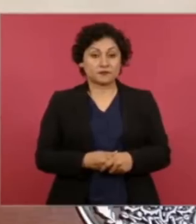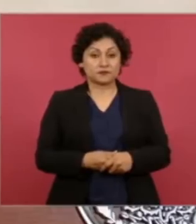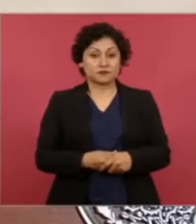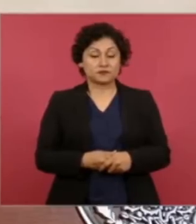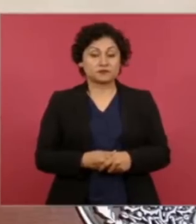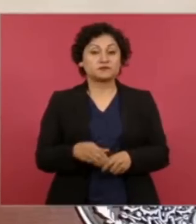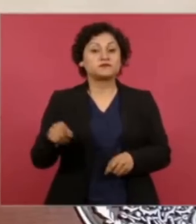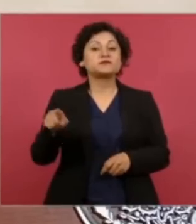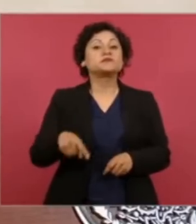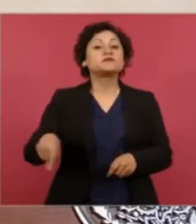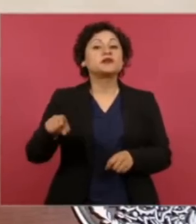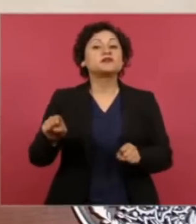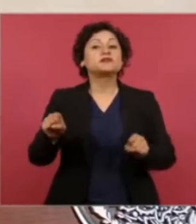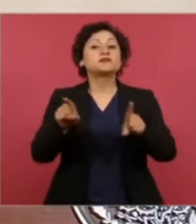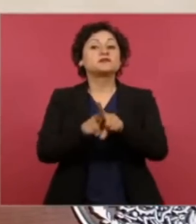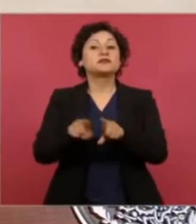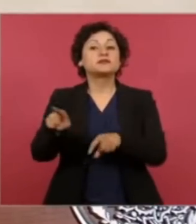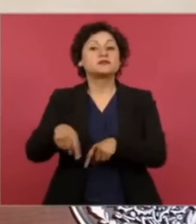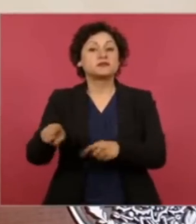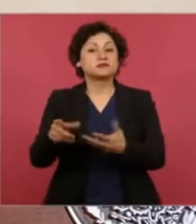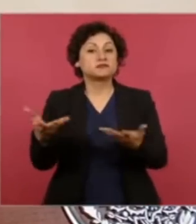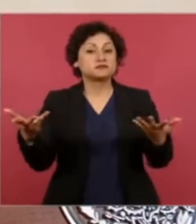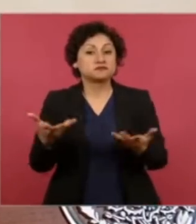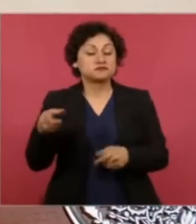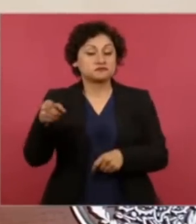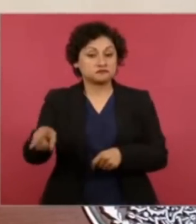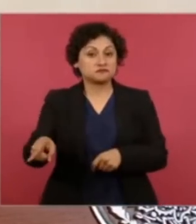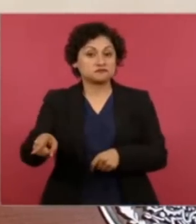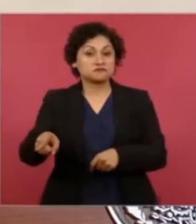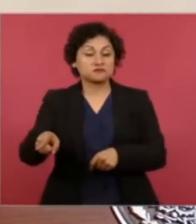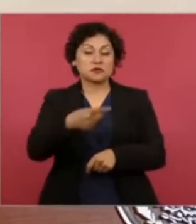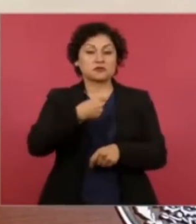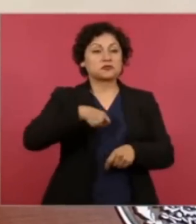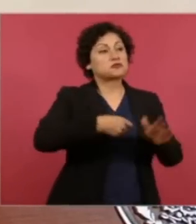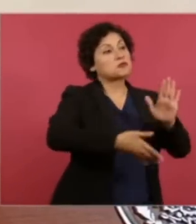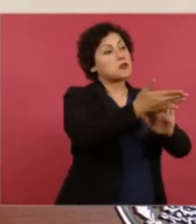amparos en contra de las obras públicas que estamos realizando,